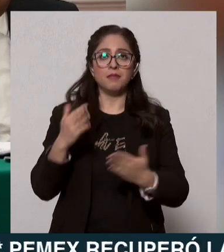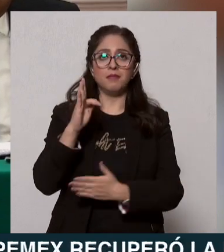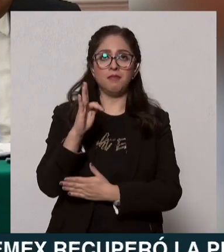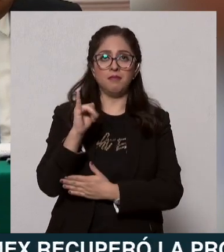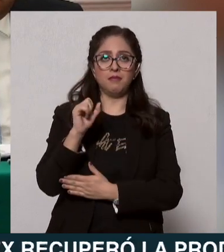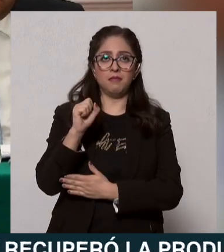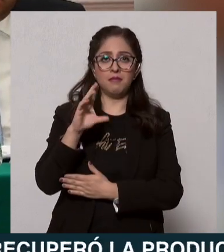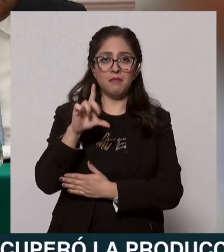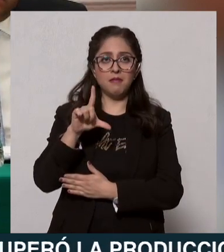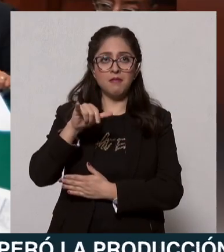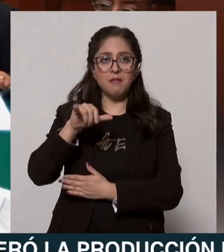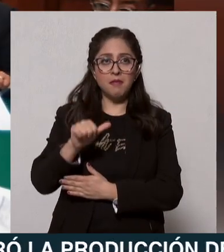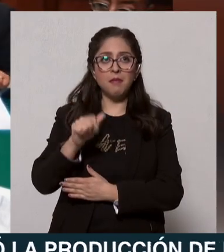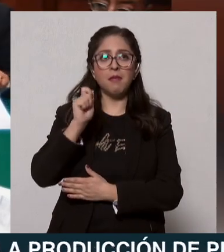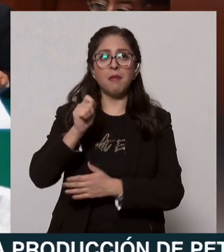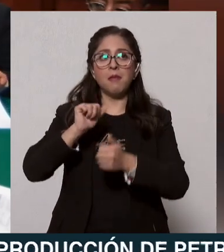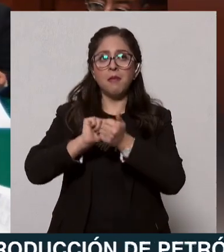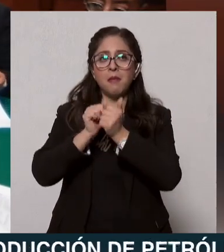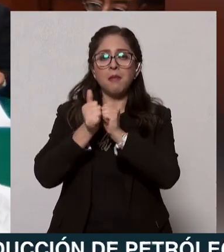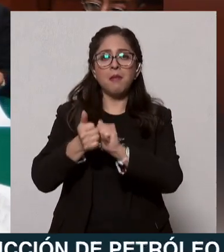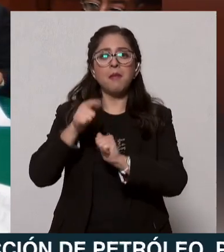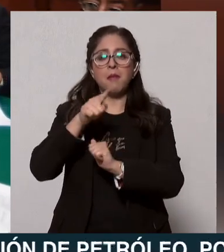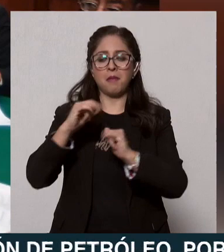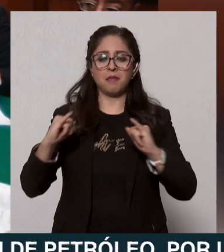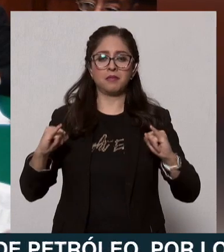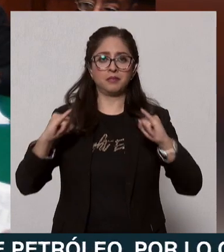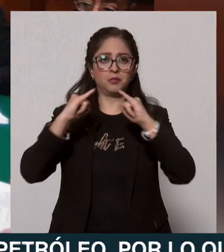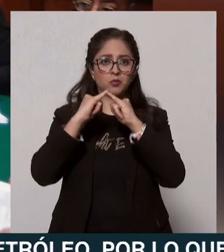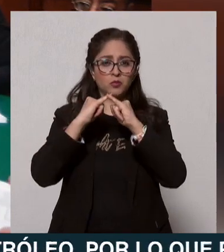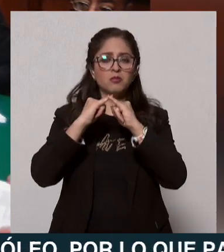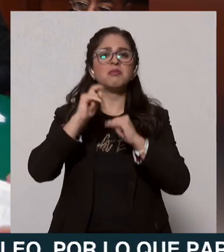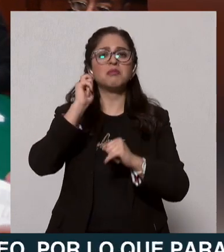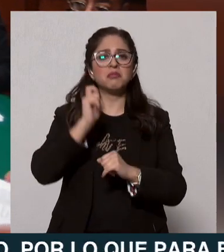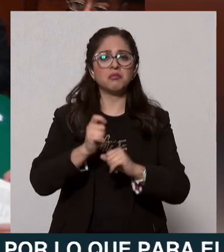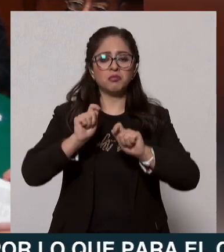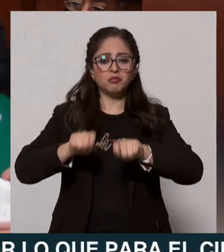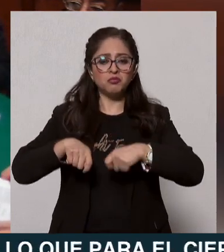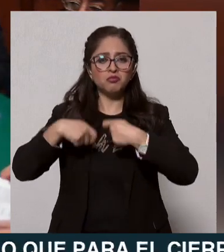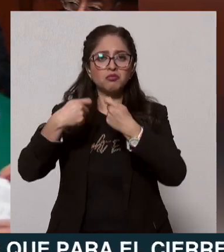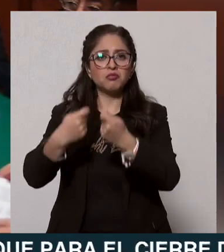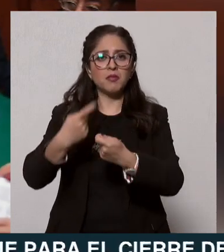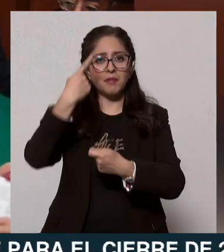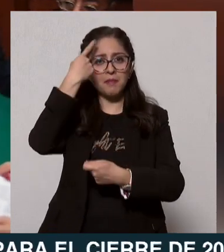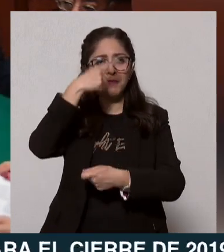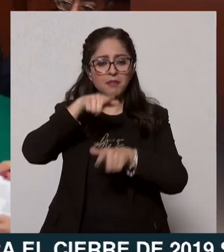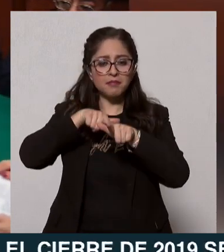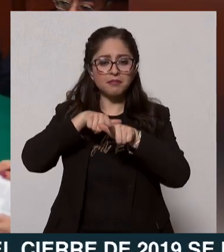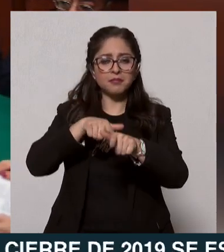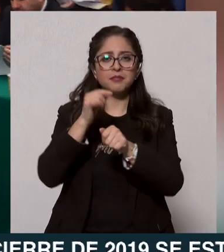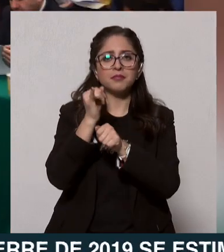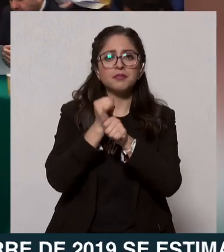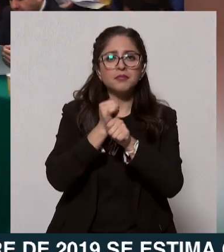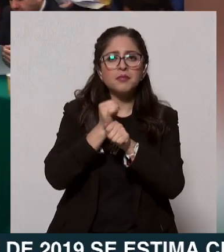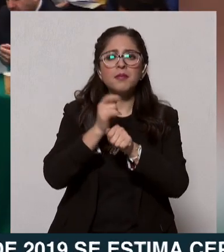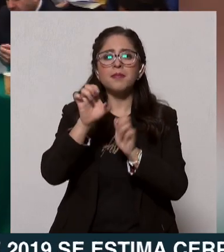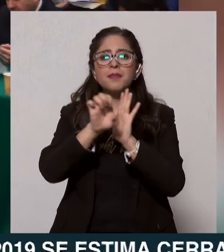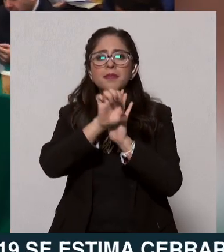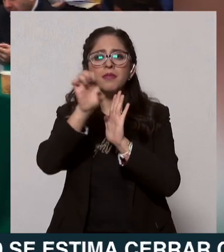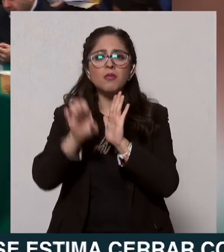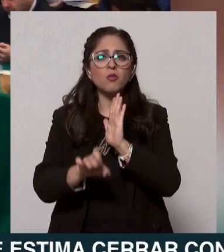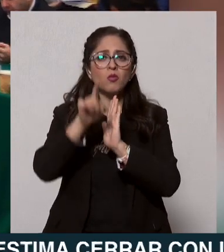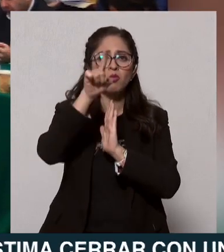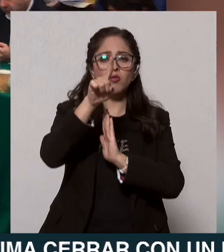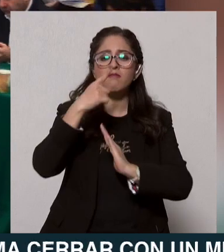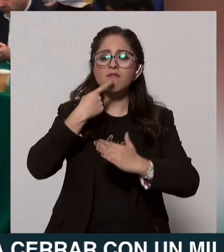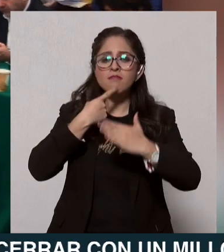y puramente la institución que por excelencia va a dar seguimiento a las investigaciones cuando vamos a presentar una denuncia